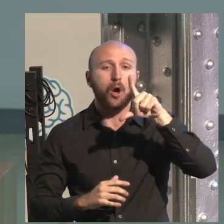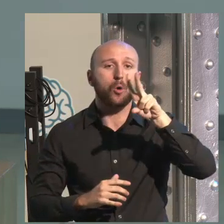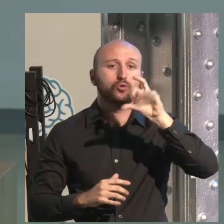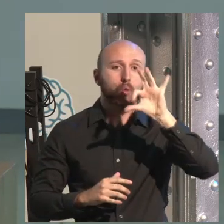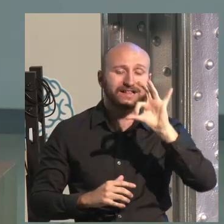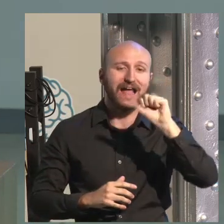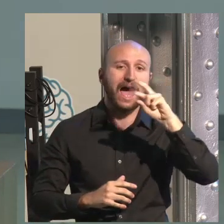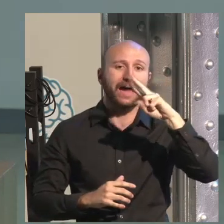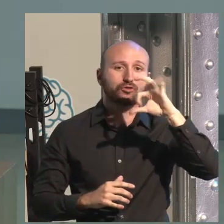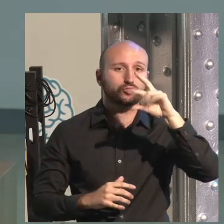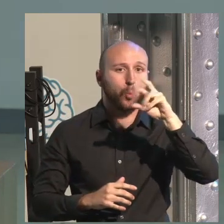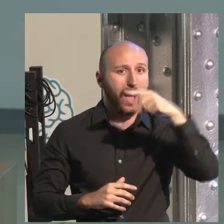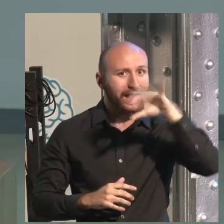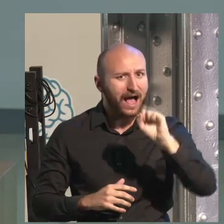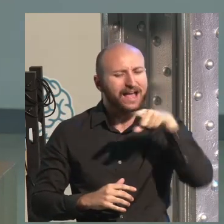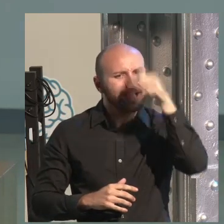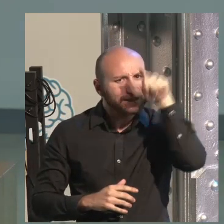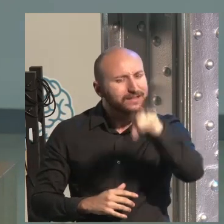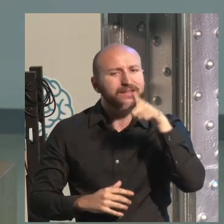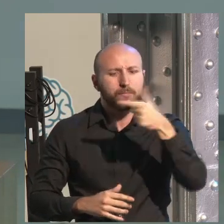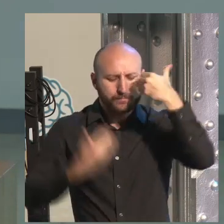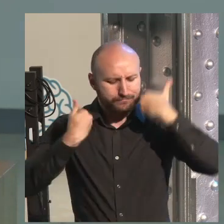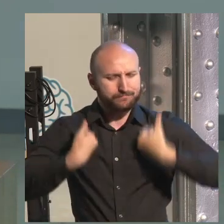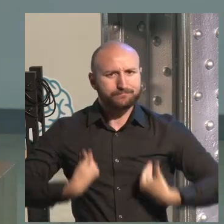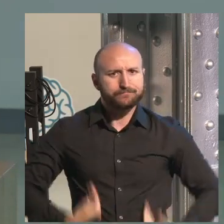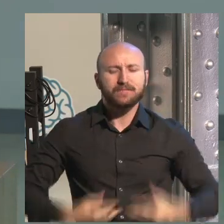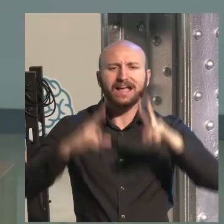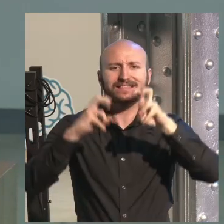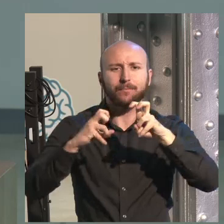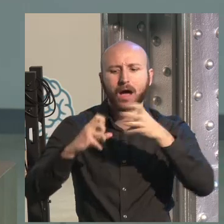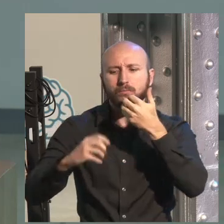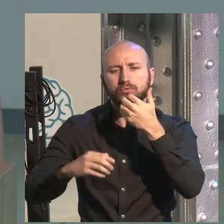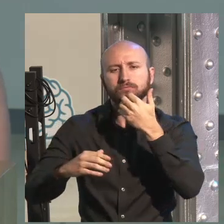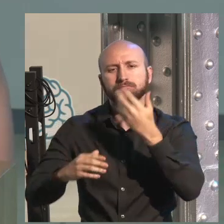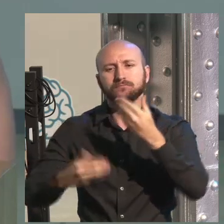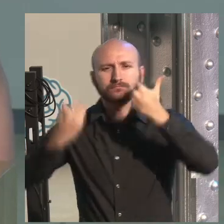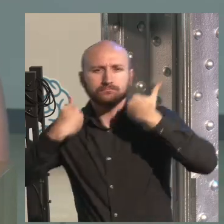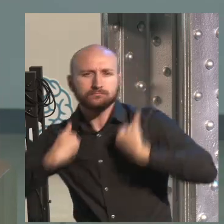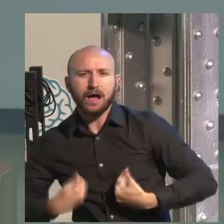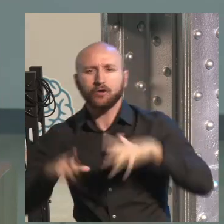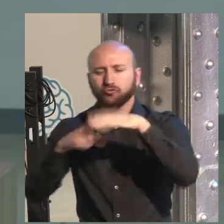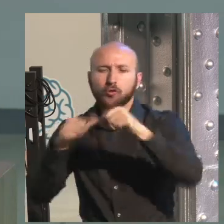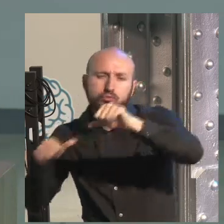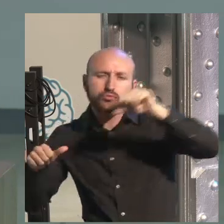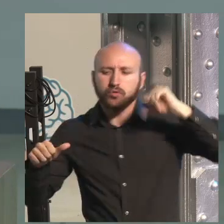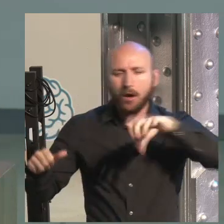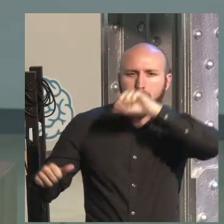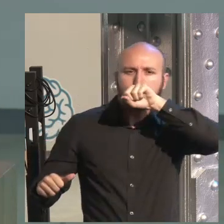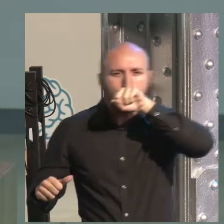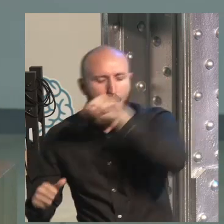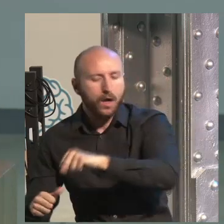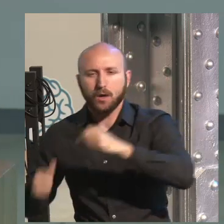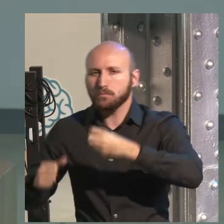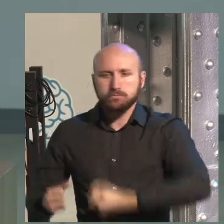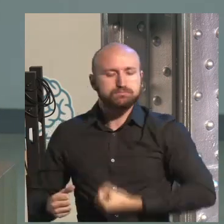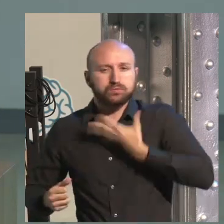eso, es un ser humano apasionado por el ser humano en toda su dimensión. Sus investigaciones